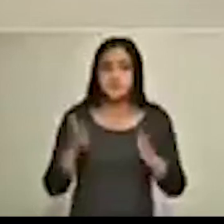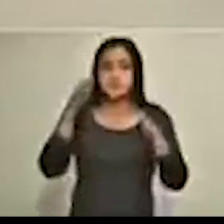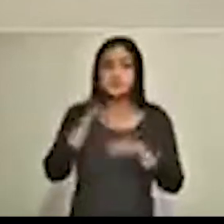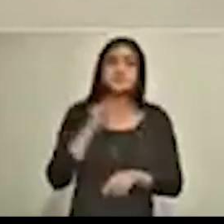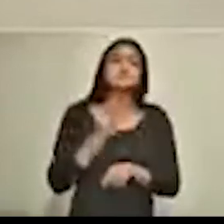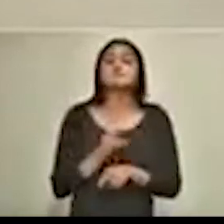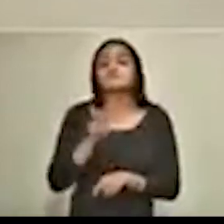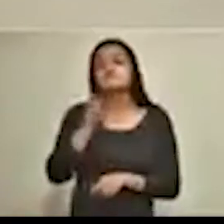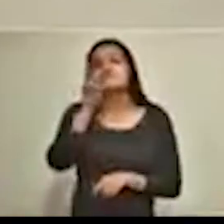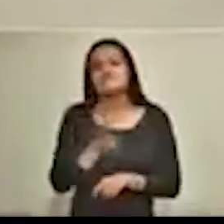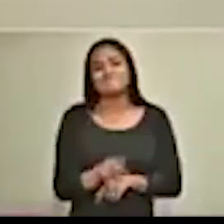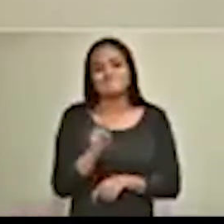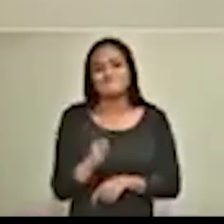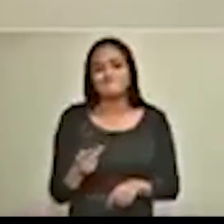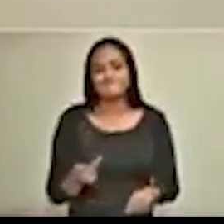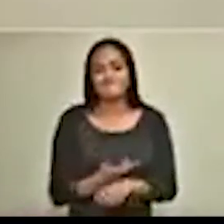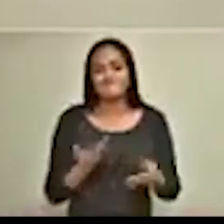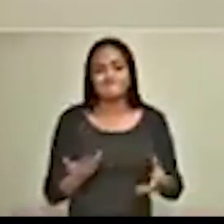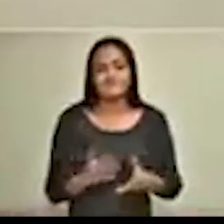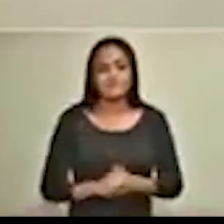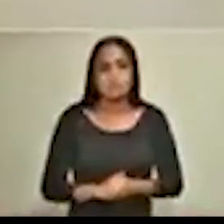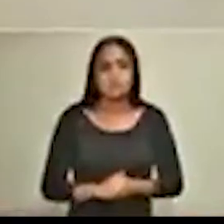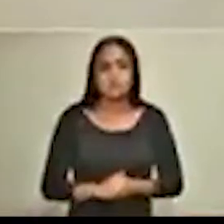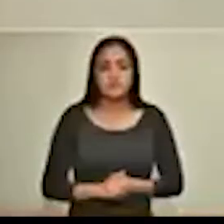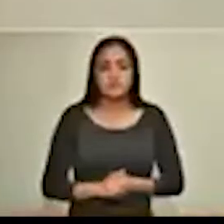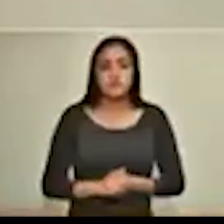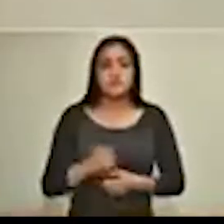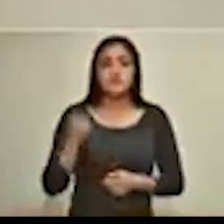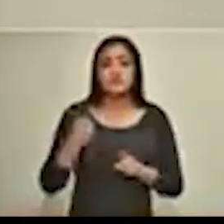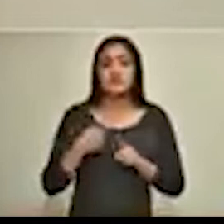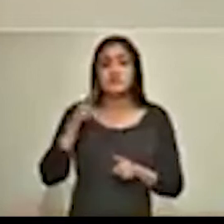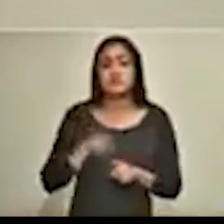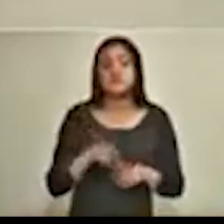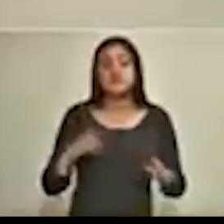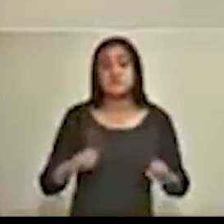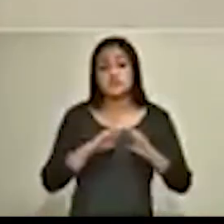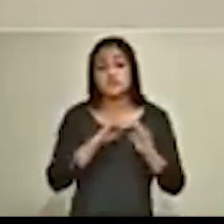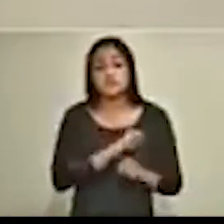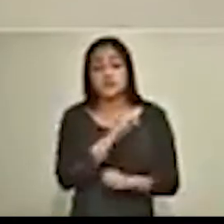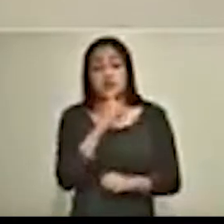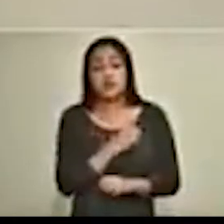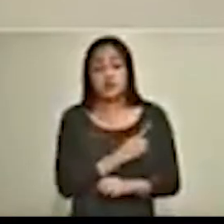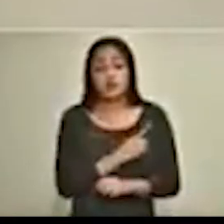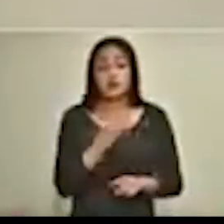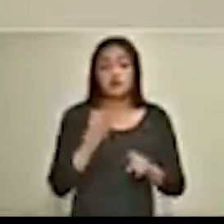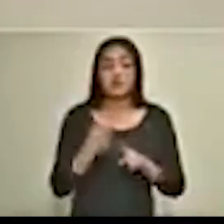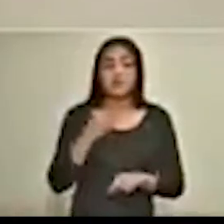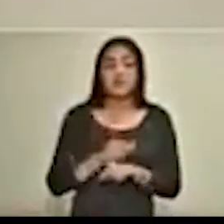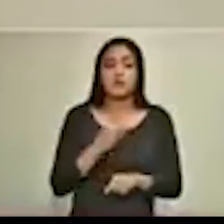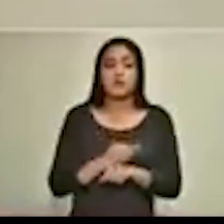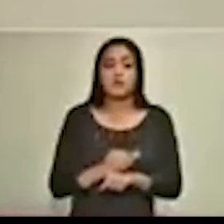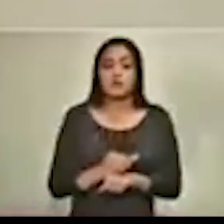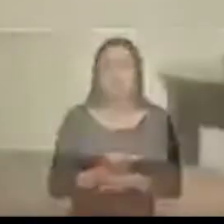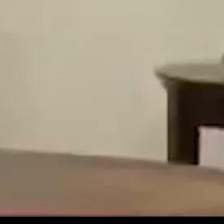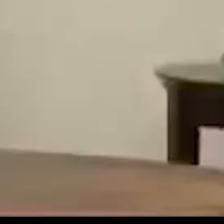la realidad la realidad es una crisis de salud que hemos estado padre